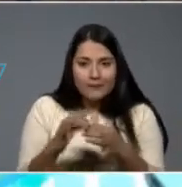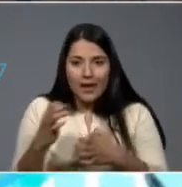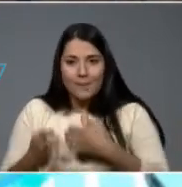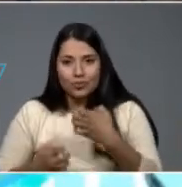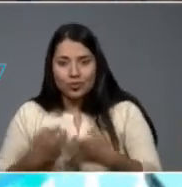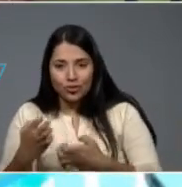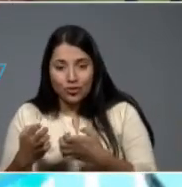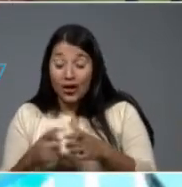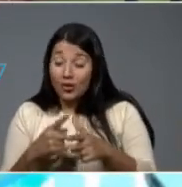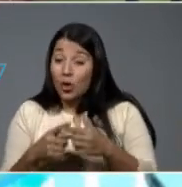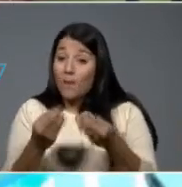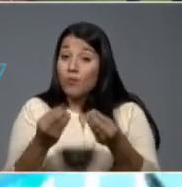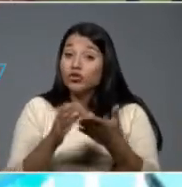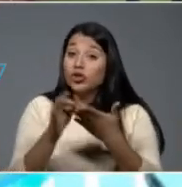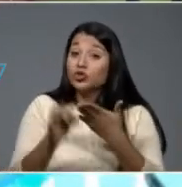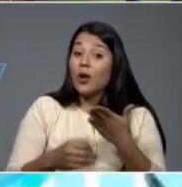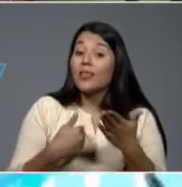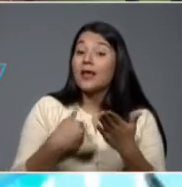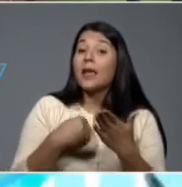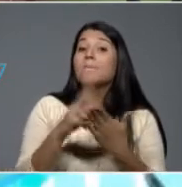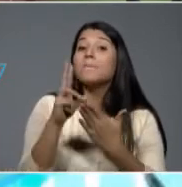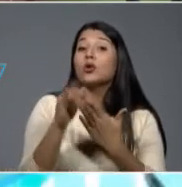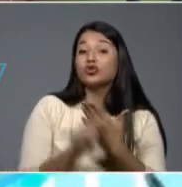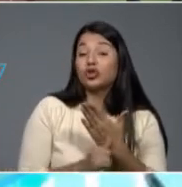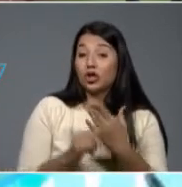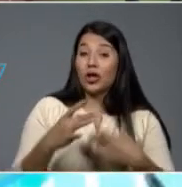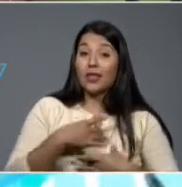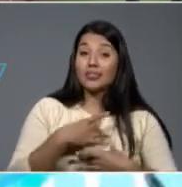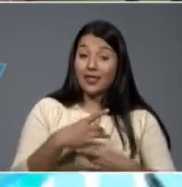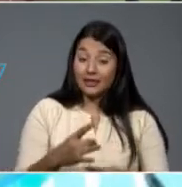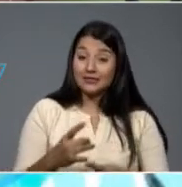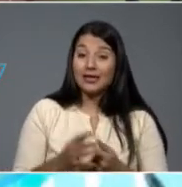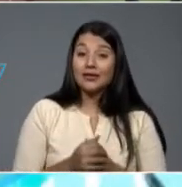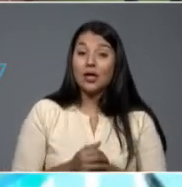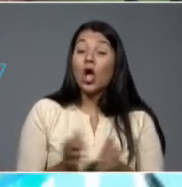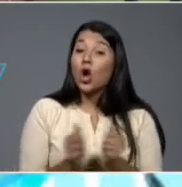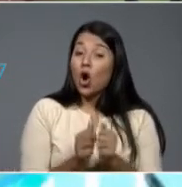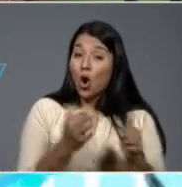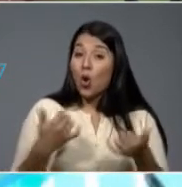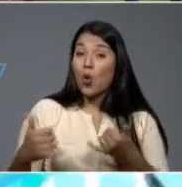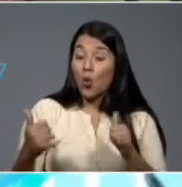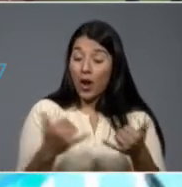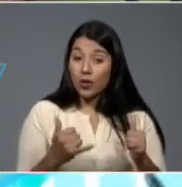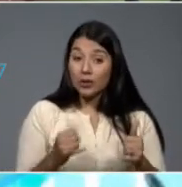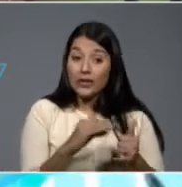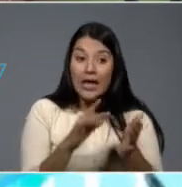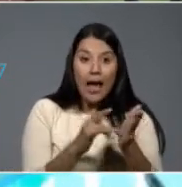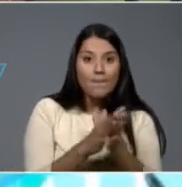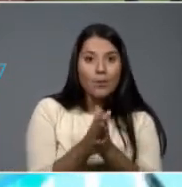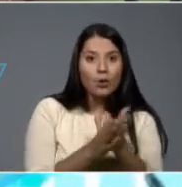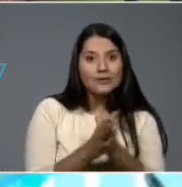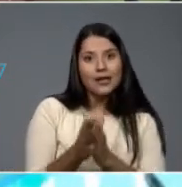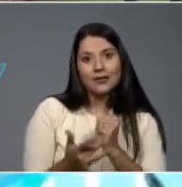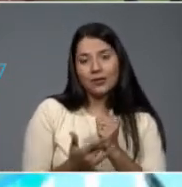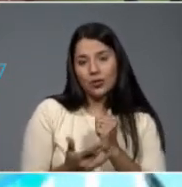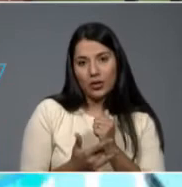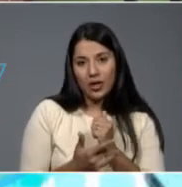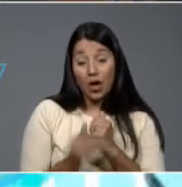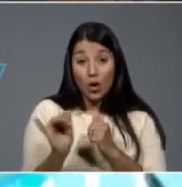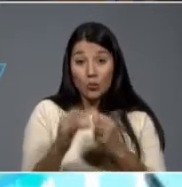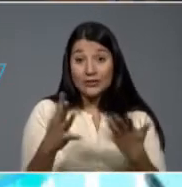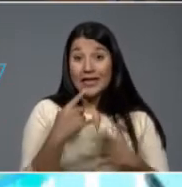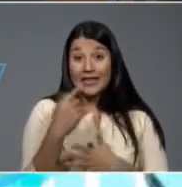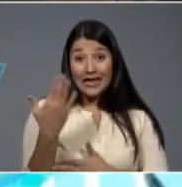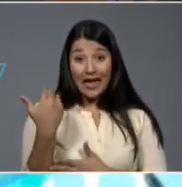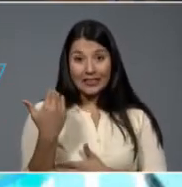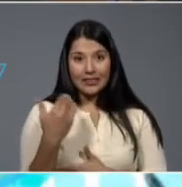y hay muchas escuelas que generan proyectos muy interesantes a través de la propia gamificación con teoría de juego. y aprovechar el entorno digital, que es donde, como decía antes, nuestros